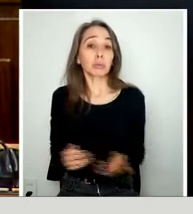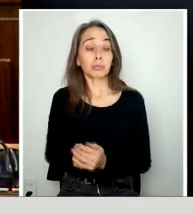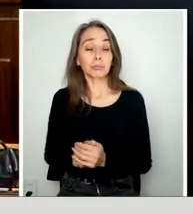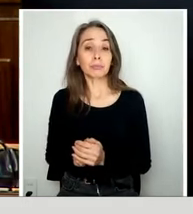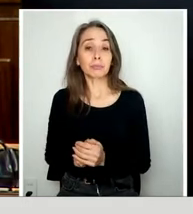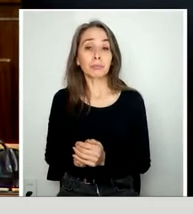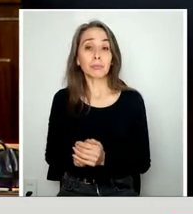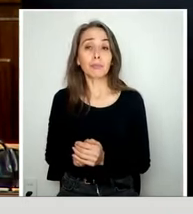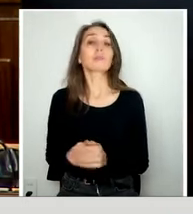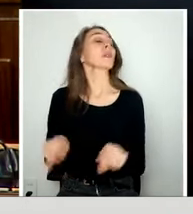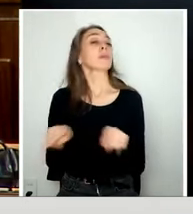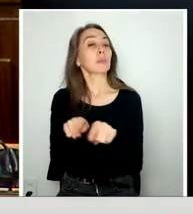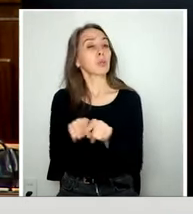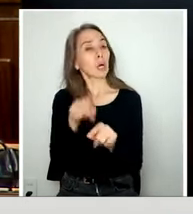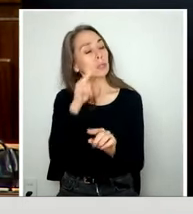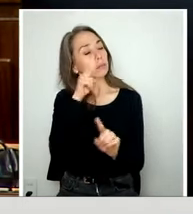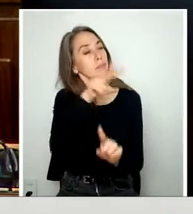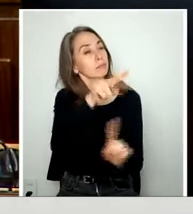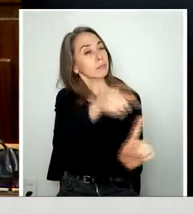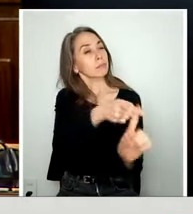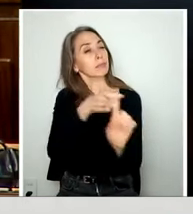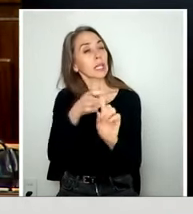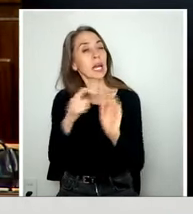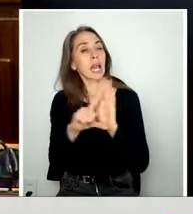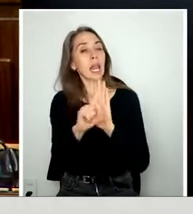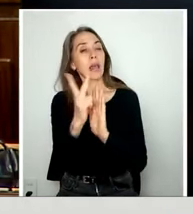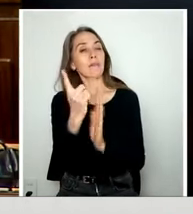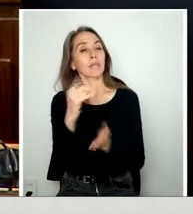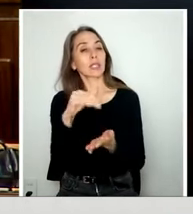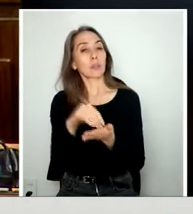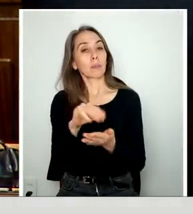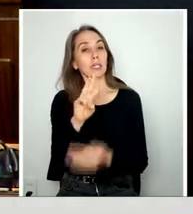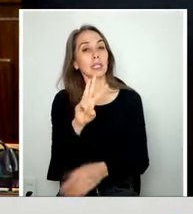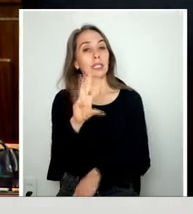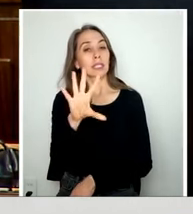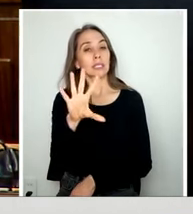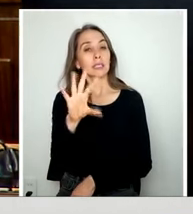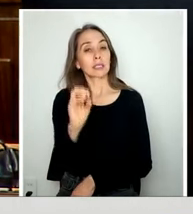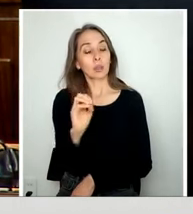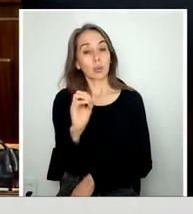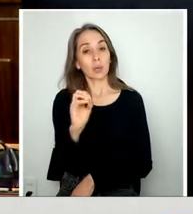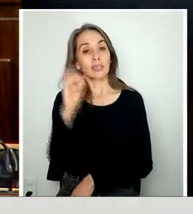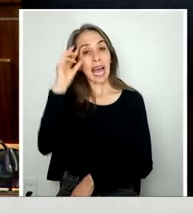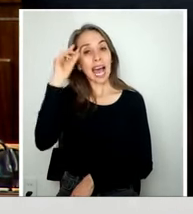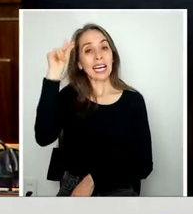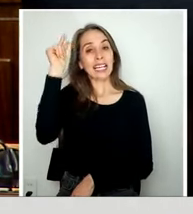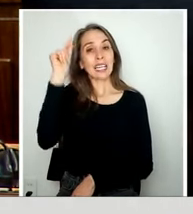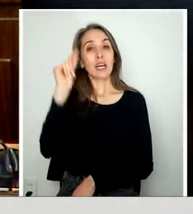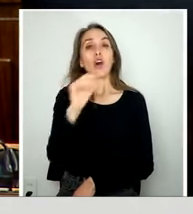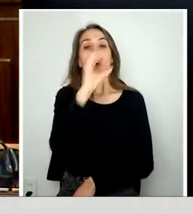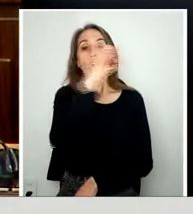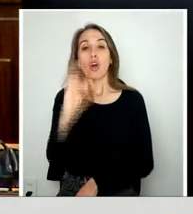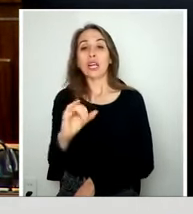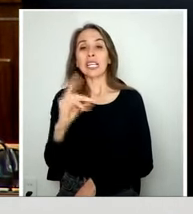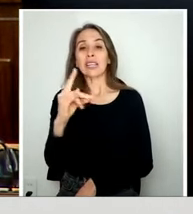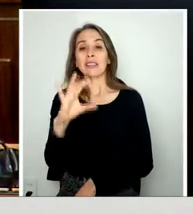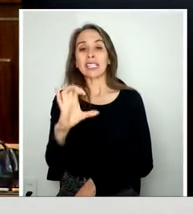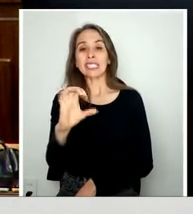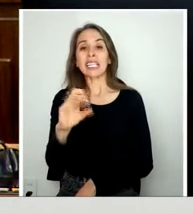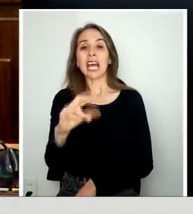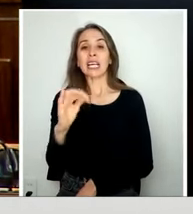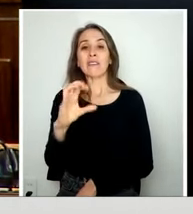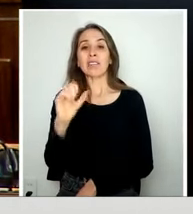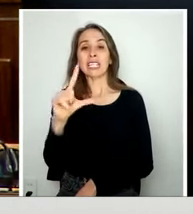debemos tener en cuenta la ley 21.350 que creó el índice referencial de costos de la salud